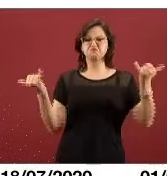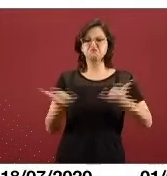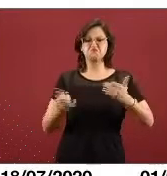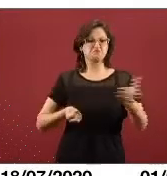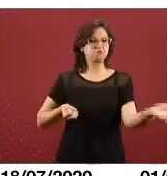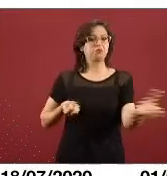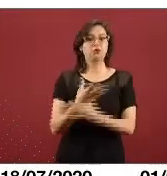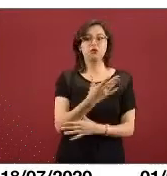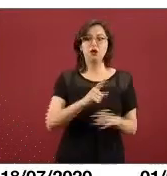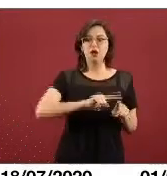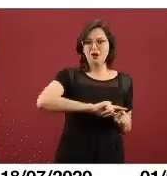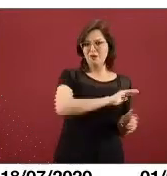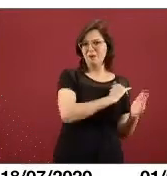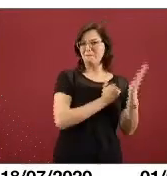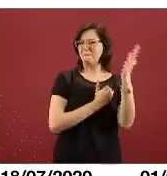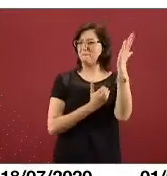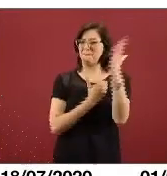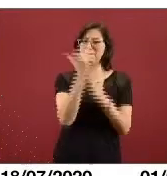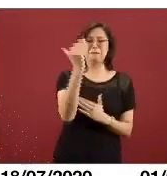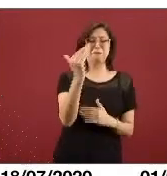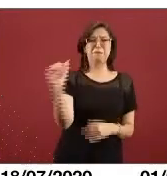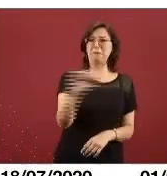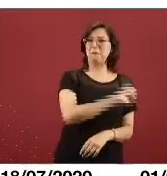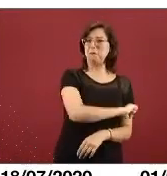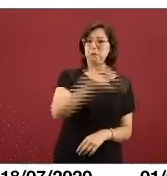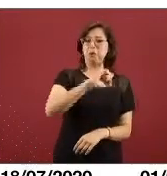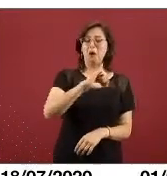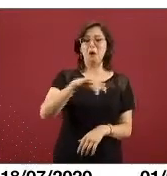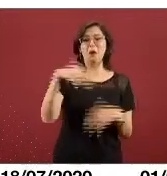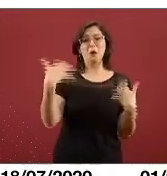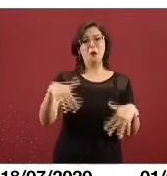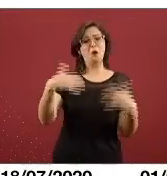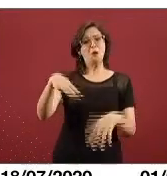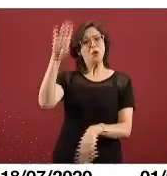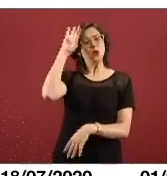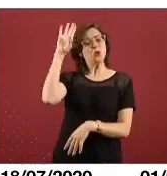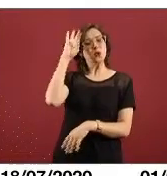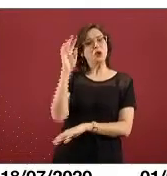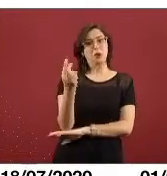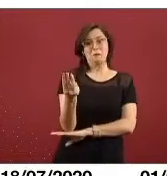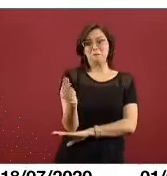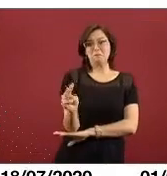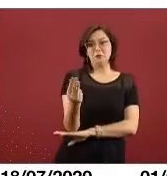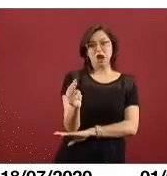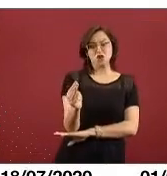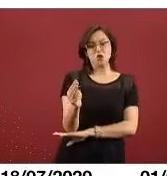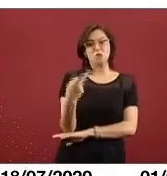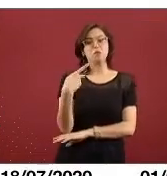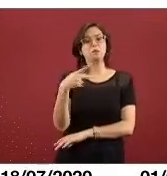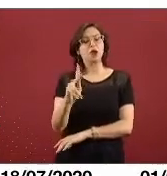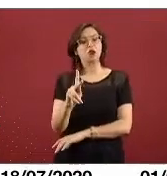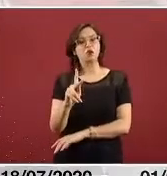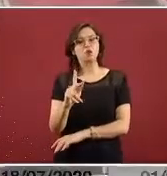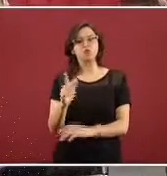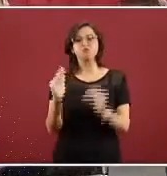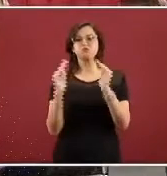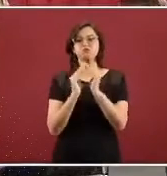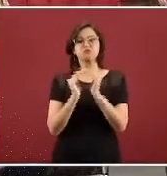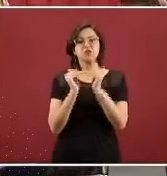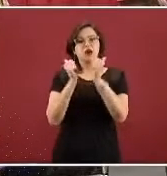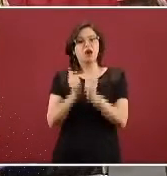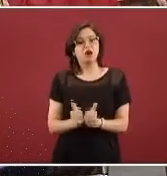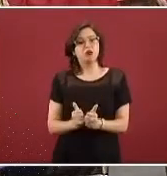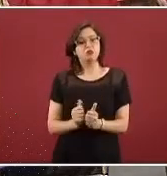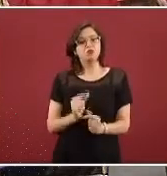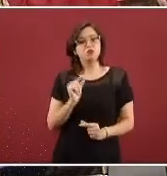y todos los miembros de la sociedad contribuimos a ellas, vamos a tener una curva epidémica más lenta, de propagación más lenta,